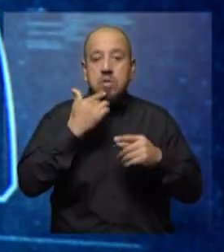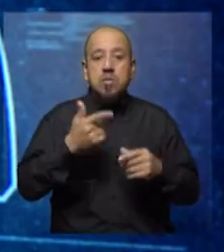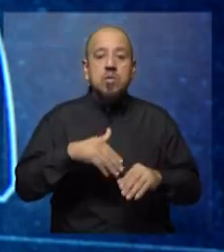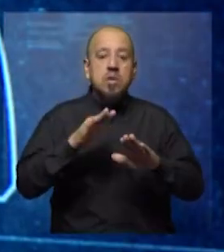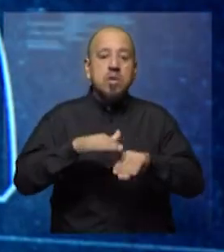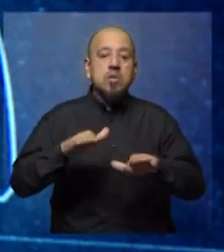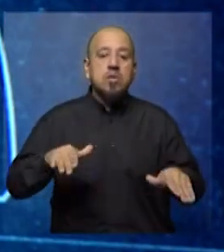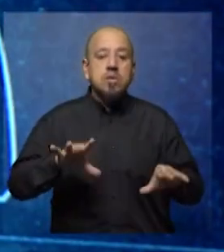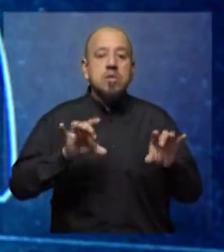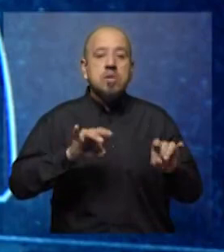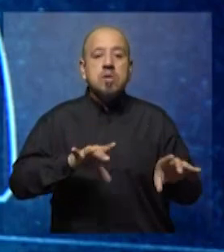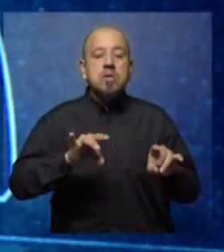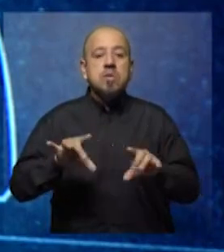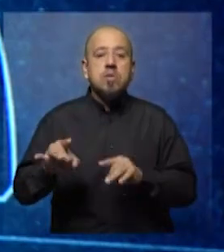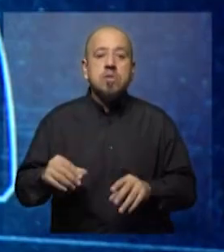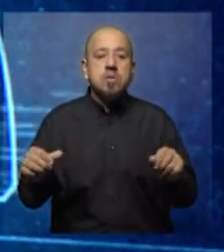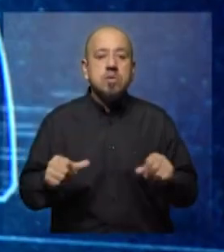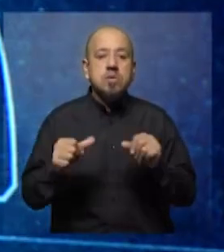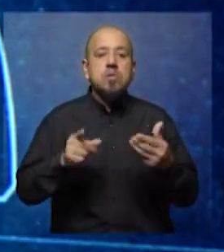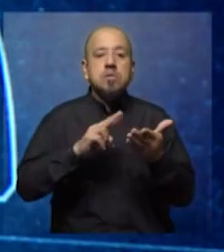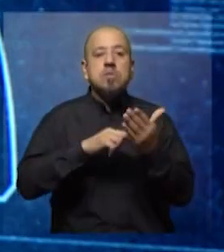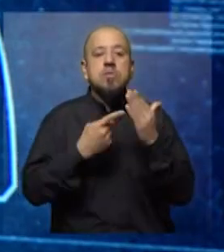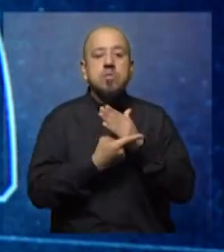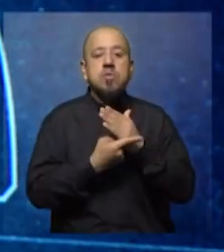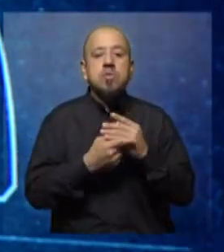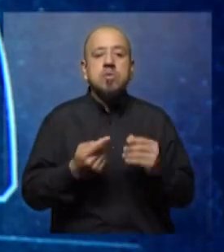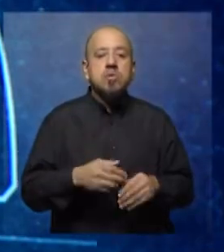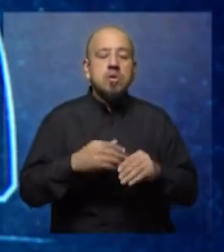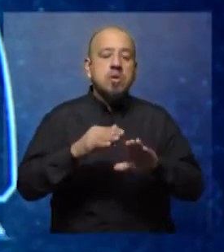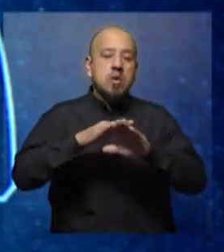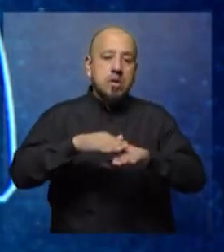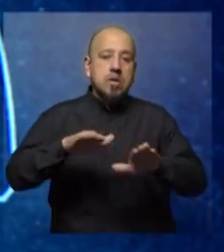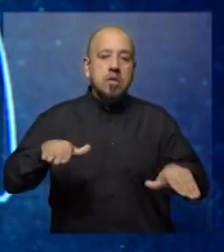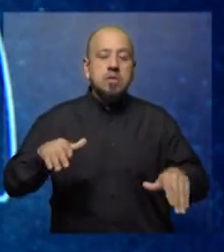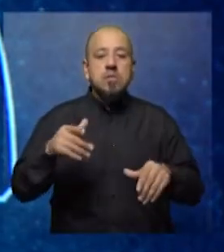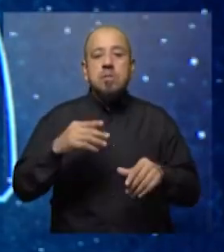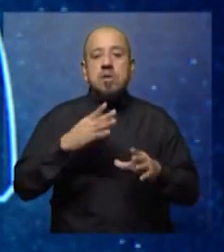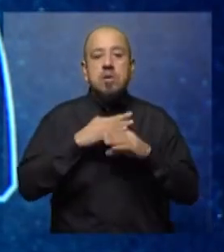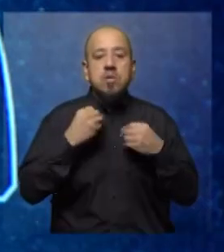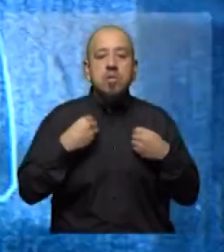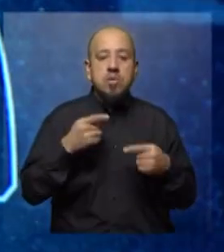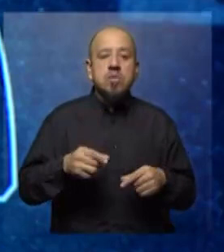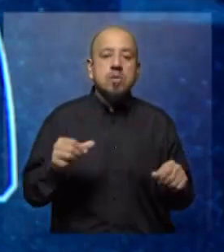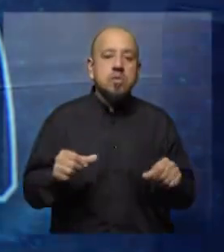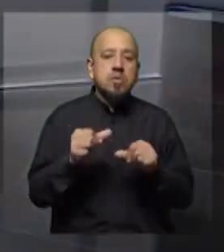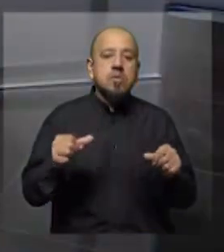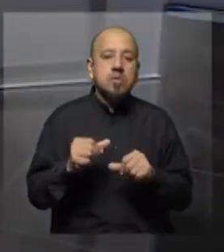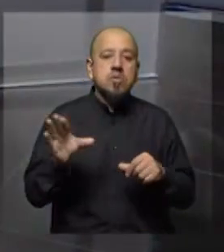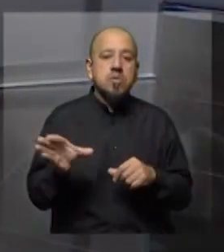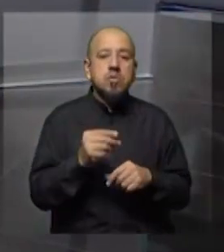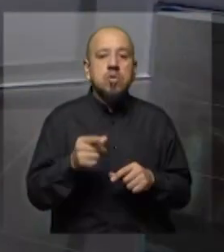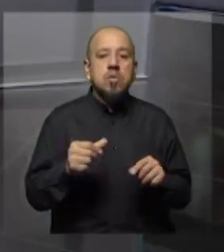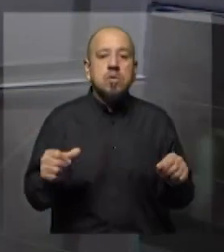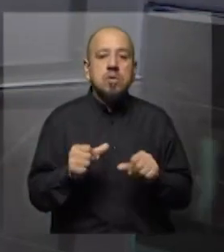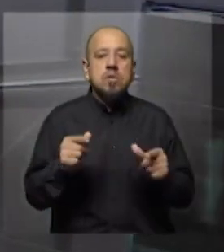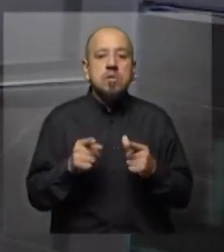en la naturaleza generó un proyecto de parques escolares en donde diseñó todo lo necesario para llevarlo